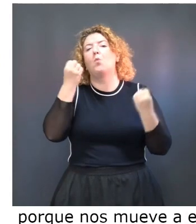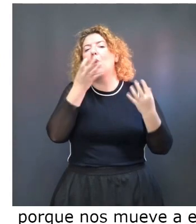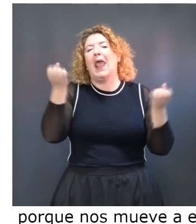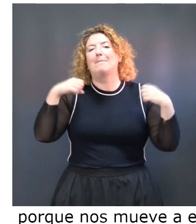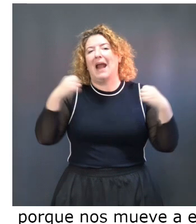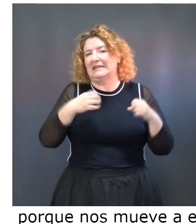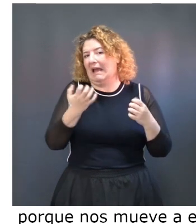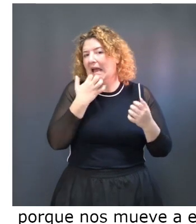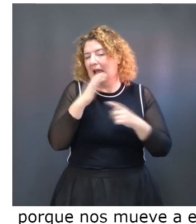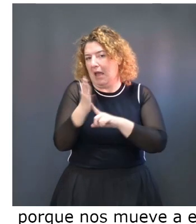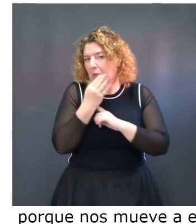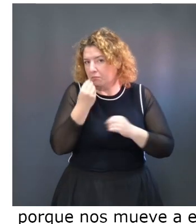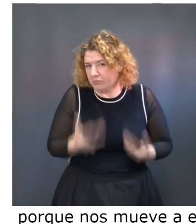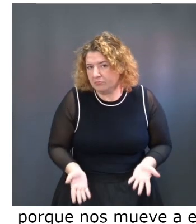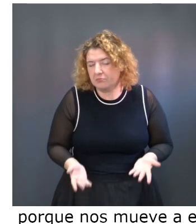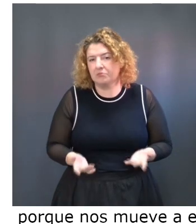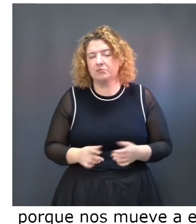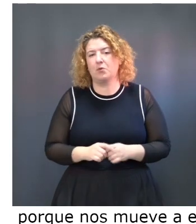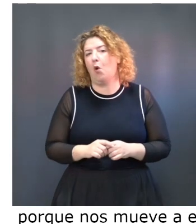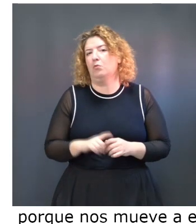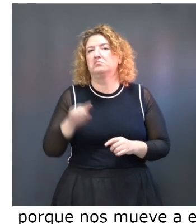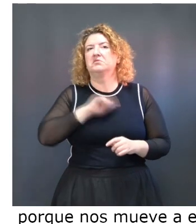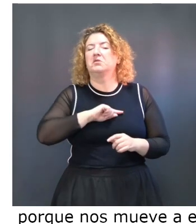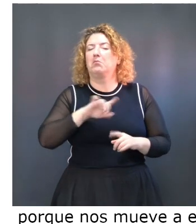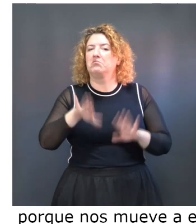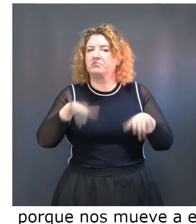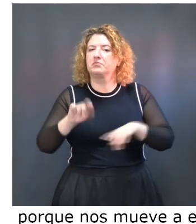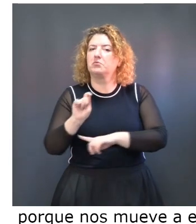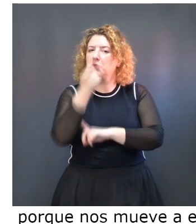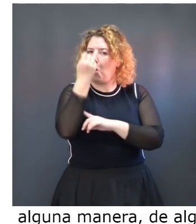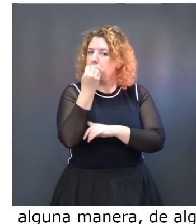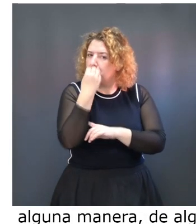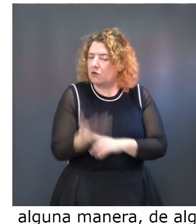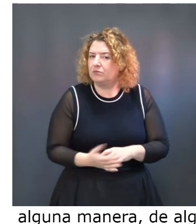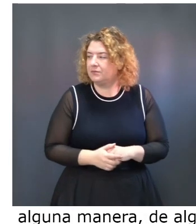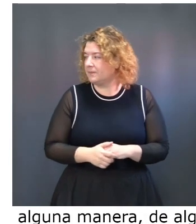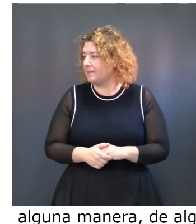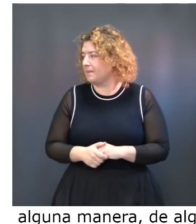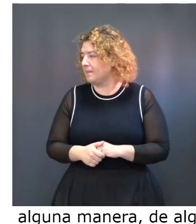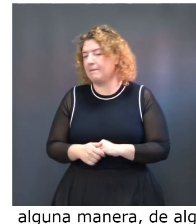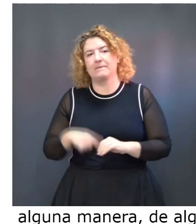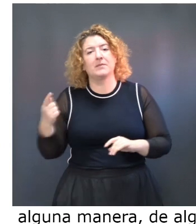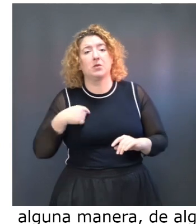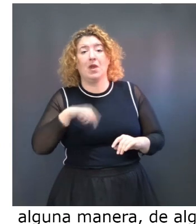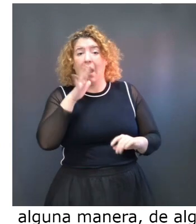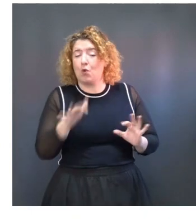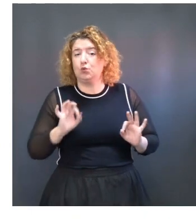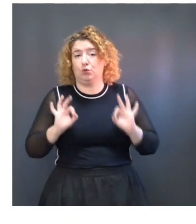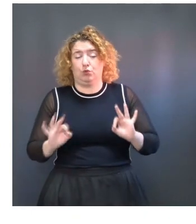que es valioso, que qué bien, o un logro. Bueno, yo estoy en ello, estoy preparándome un